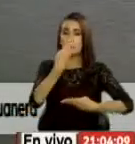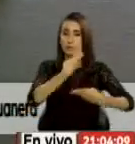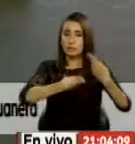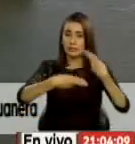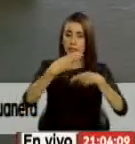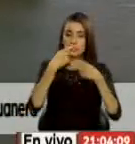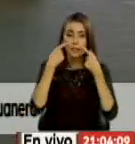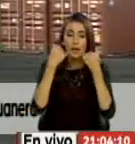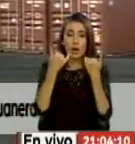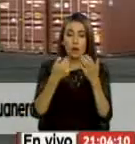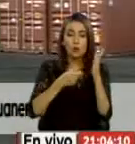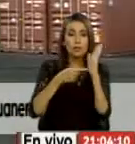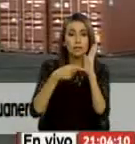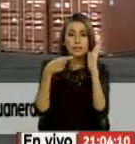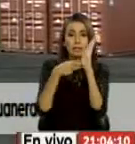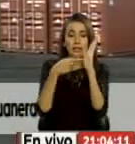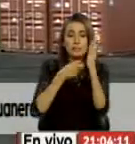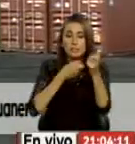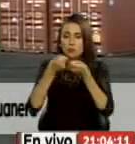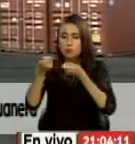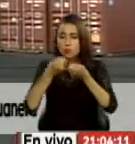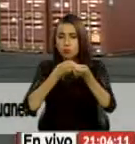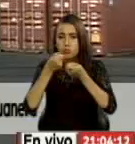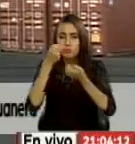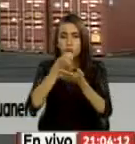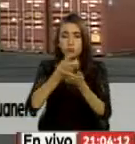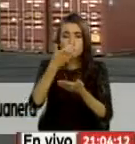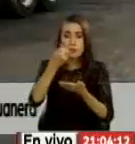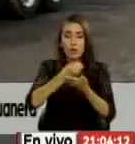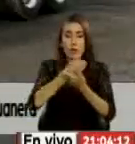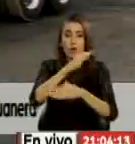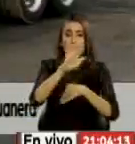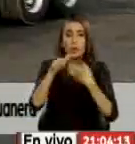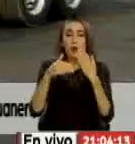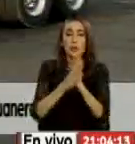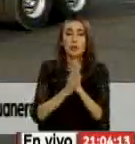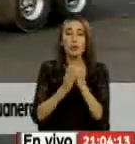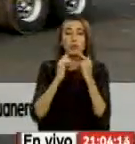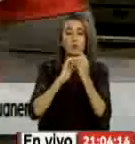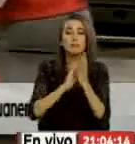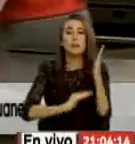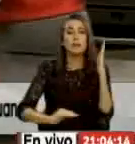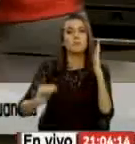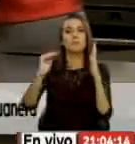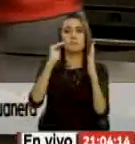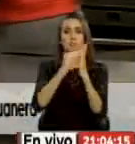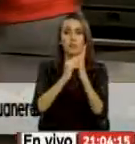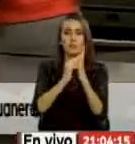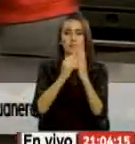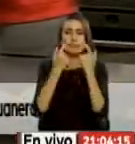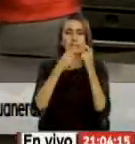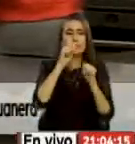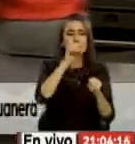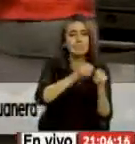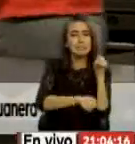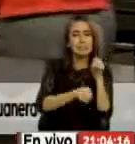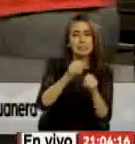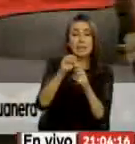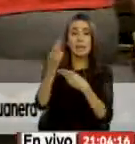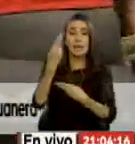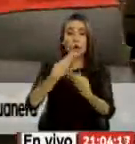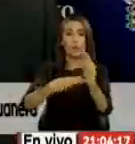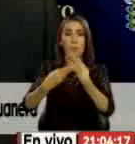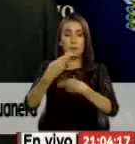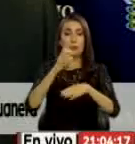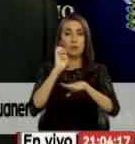tasas de control aduaneras en que de la noche a la mañana elevan sus costos, afectando al comercio del